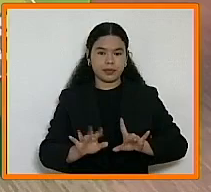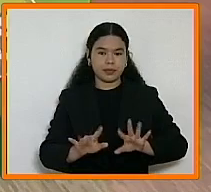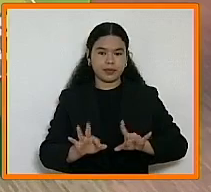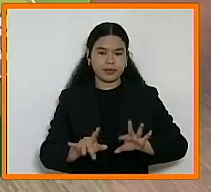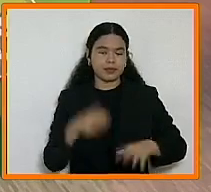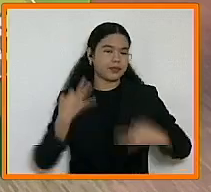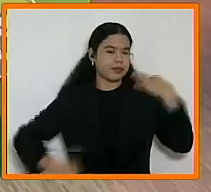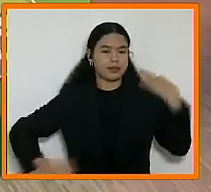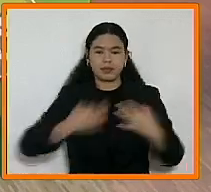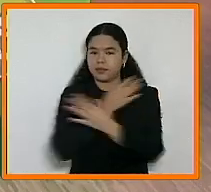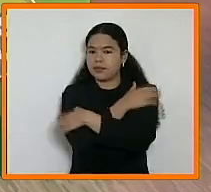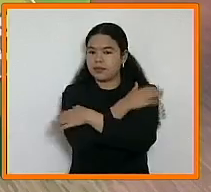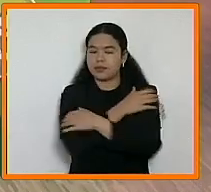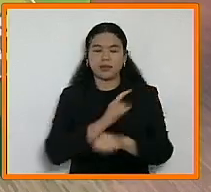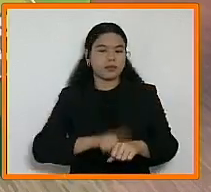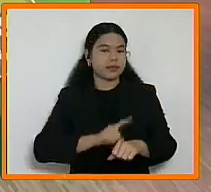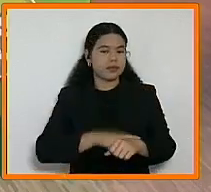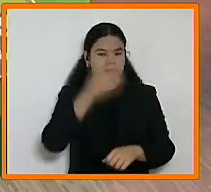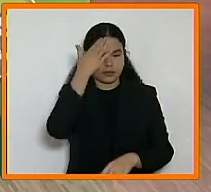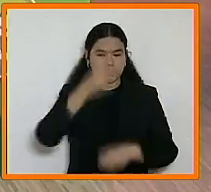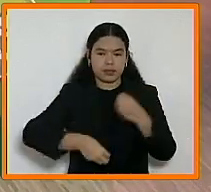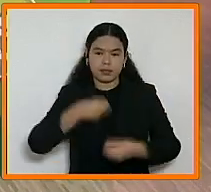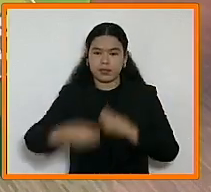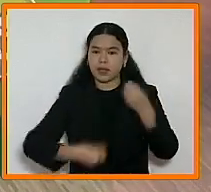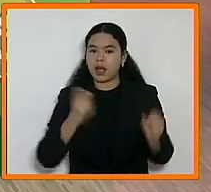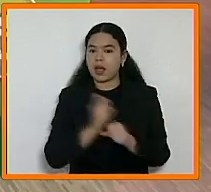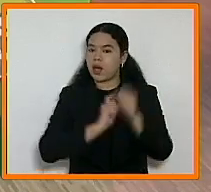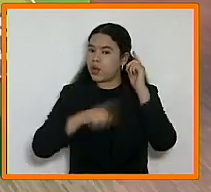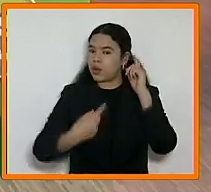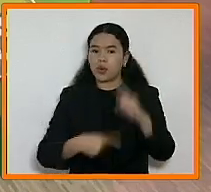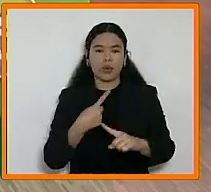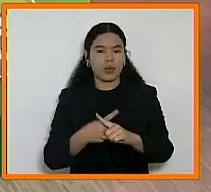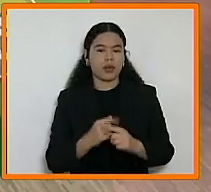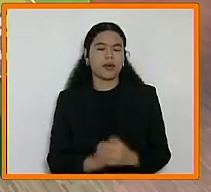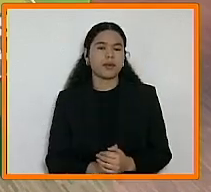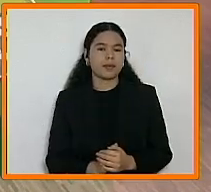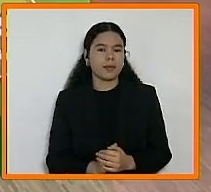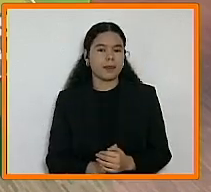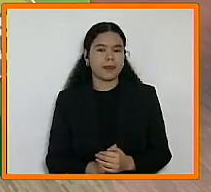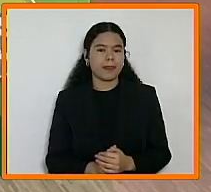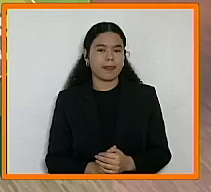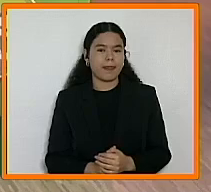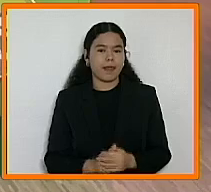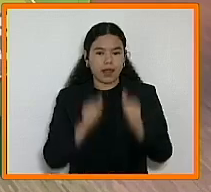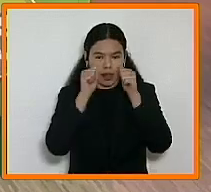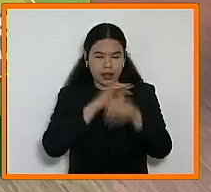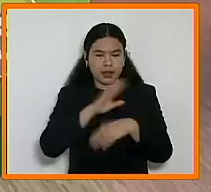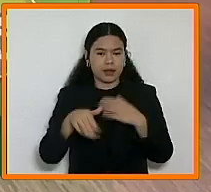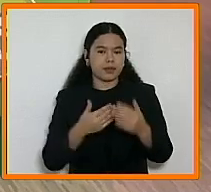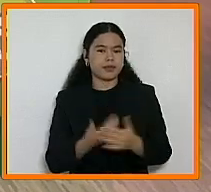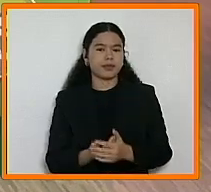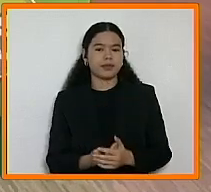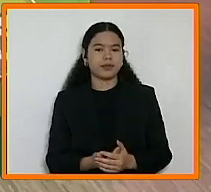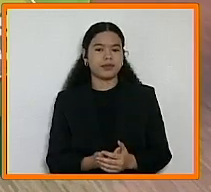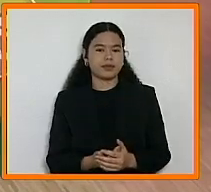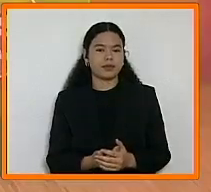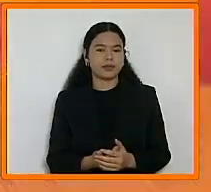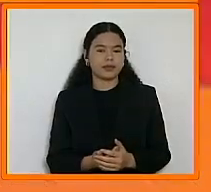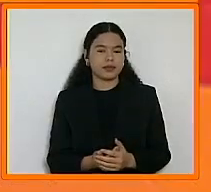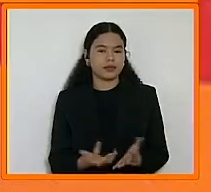Muchas felicidades. Es momento de conocer la esfera ganadora para Multi-X. Atento, porque esta es